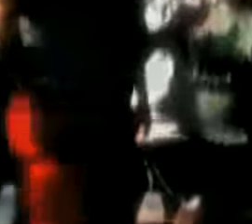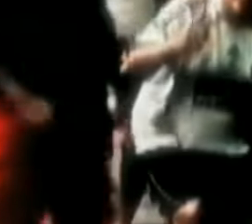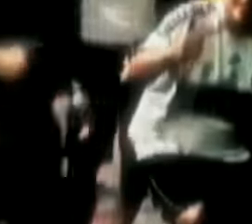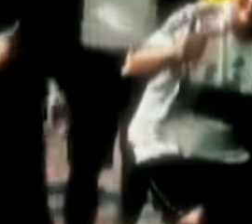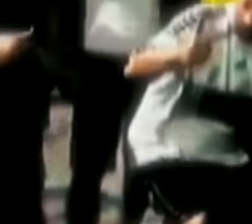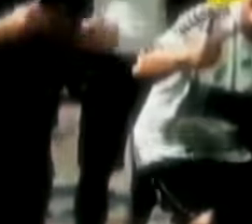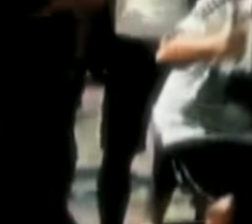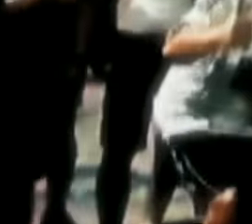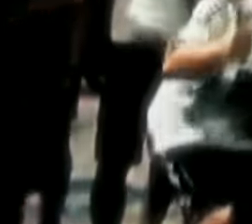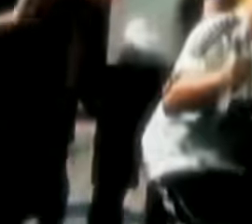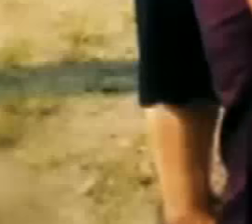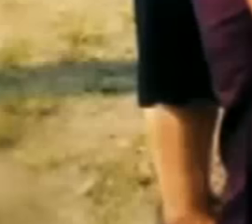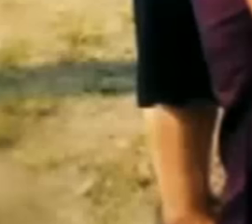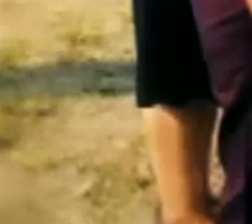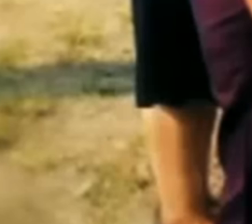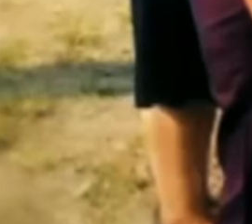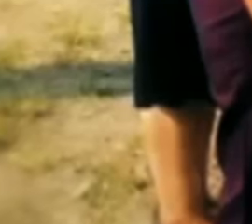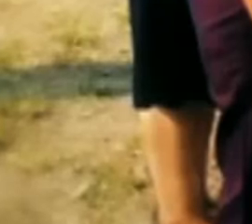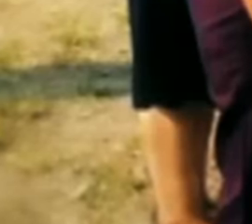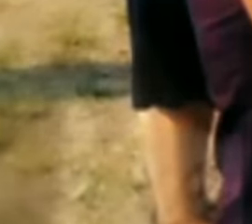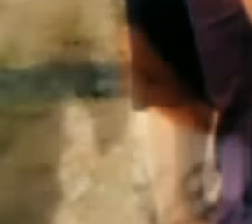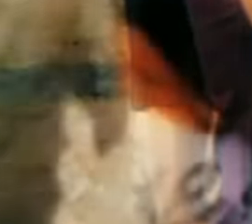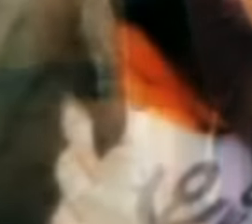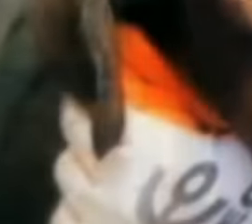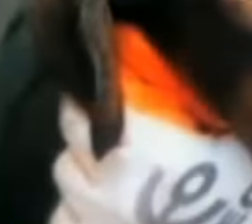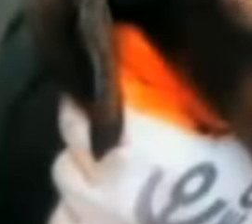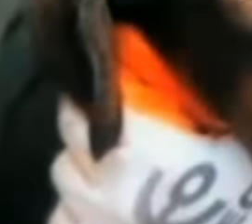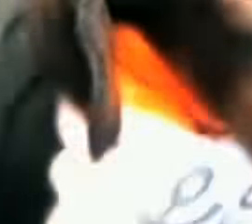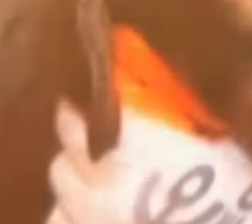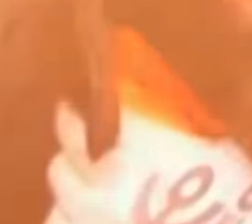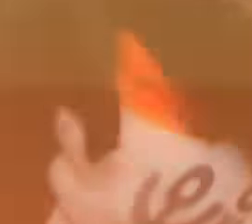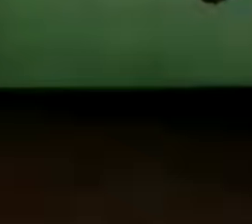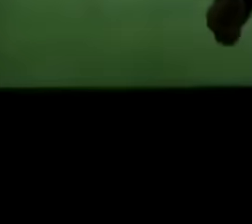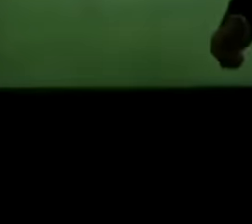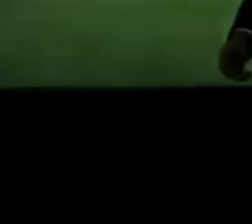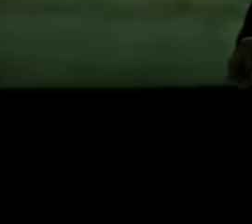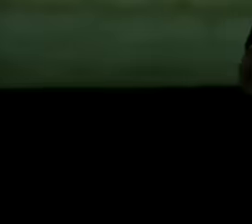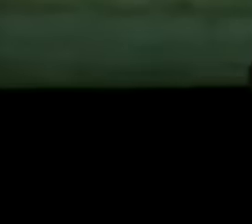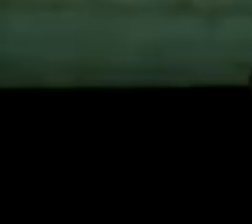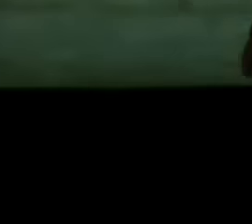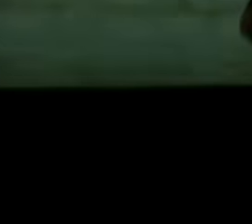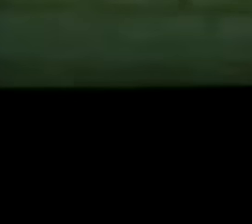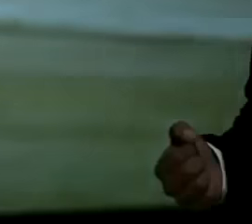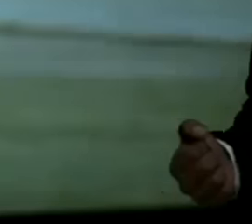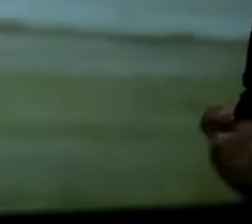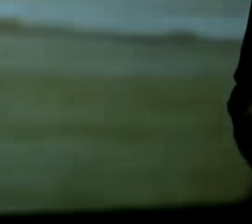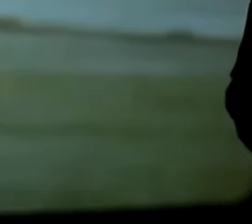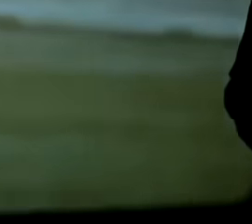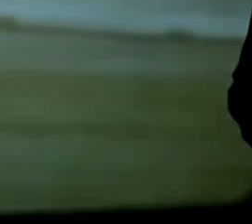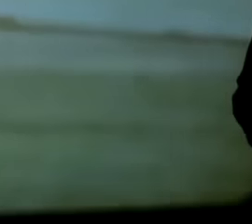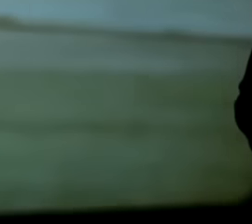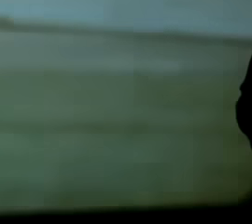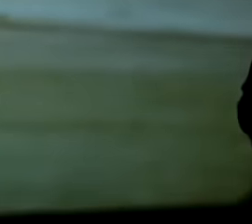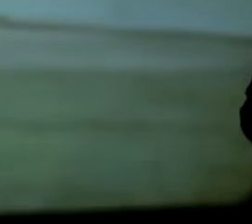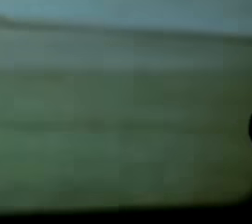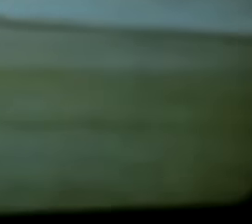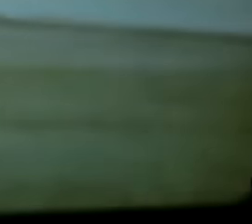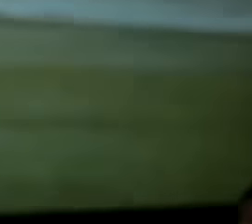aquí. Aprendí a caminar, aquí te conocí, aquí